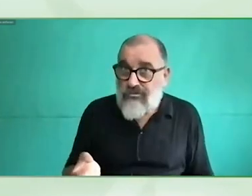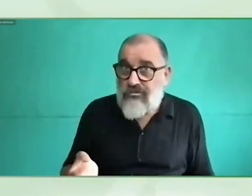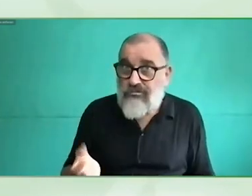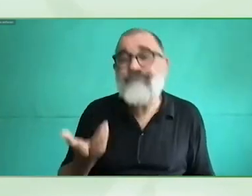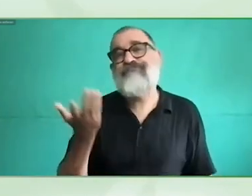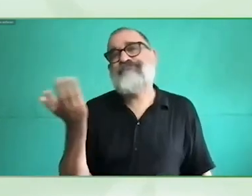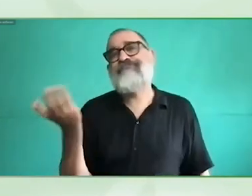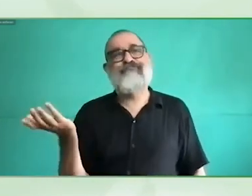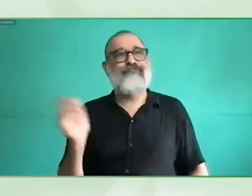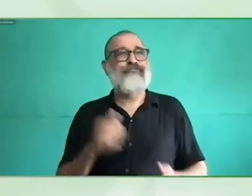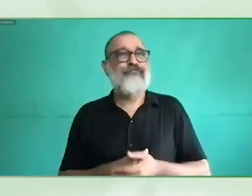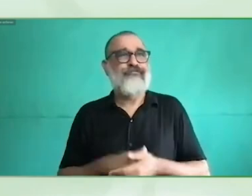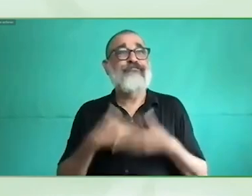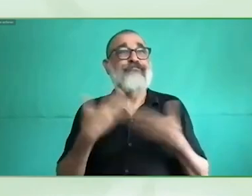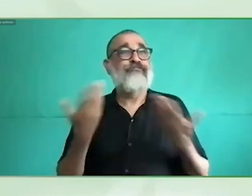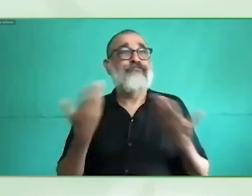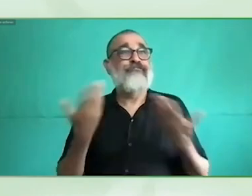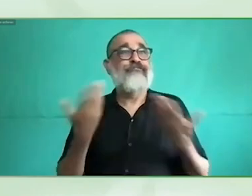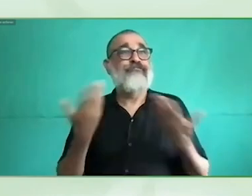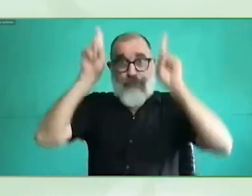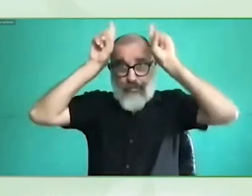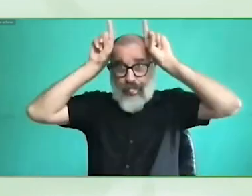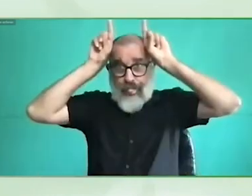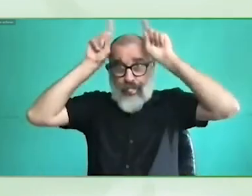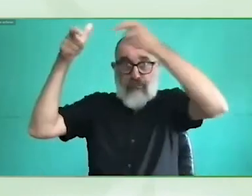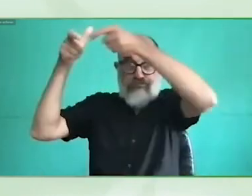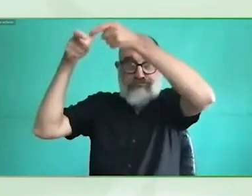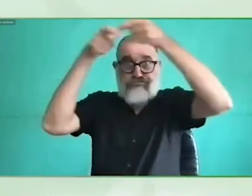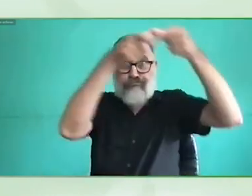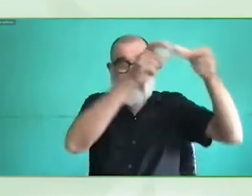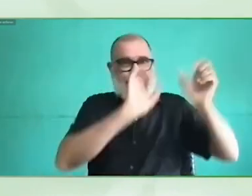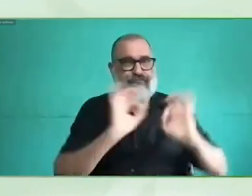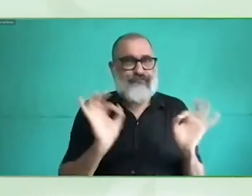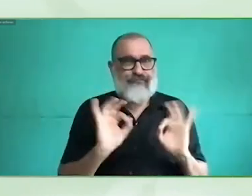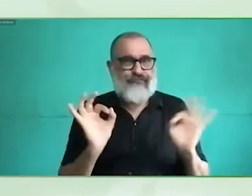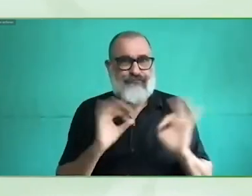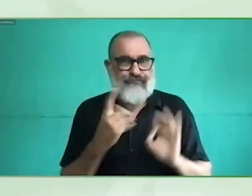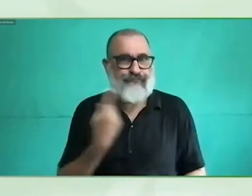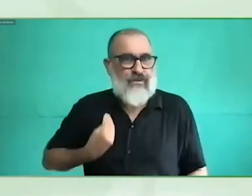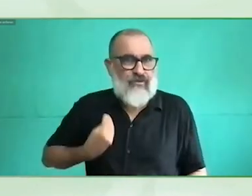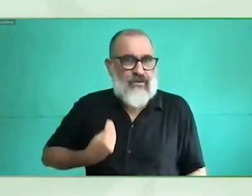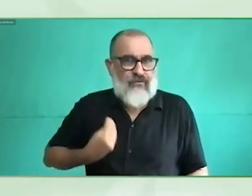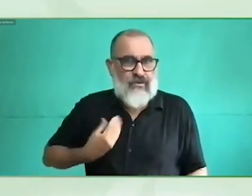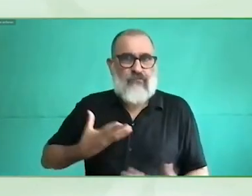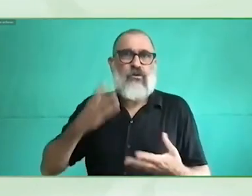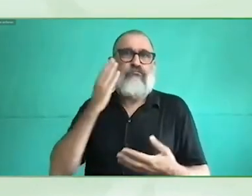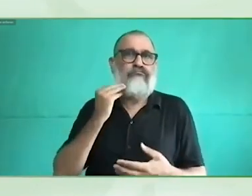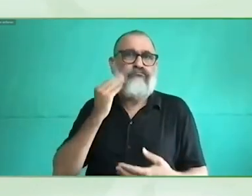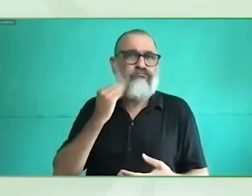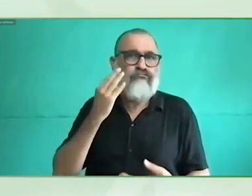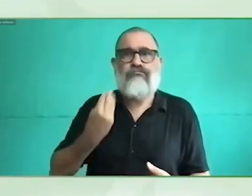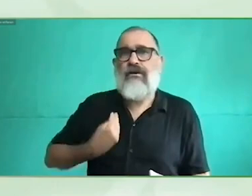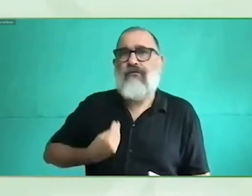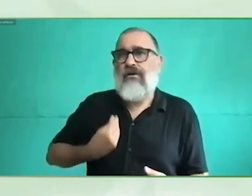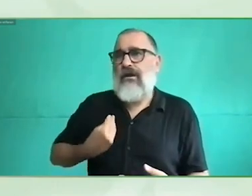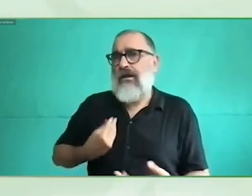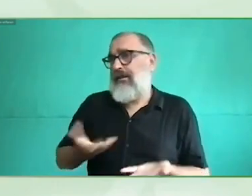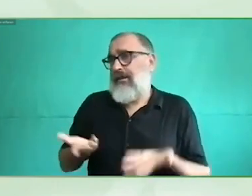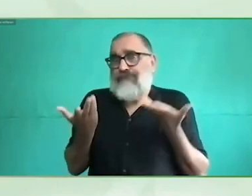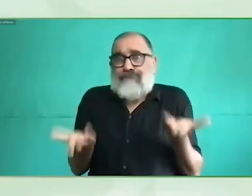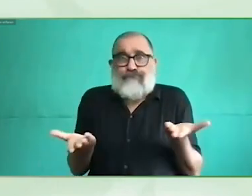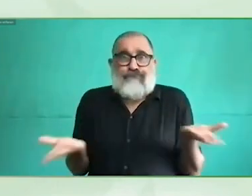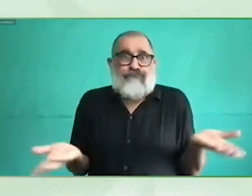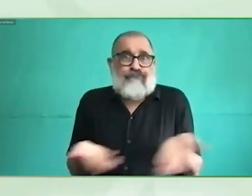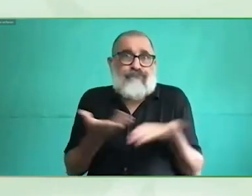decidir o elegir algo sin duda es participar y yo tengo el privilegio de hacerlo muchas